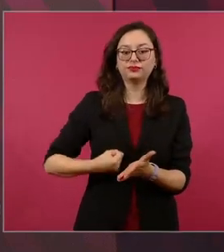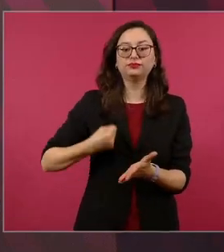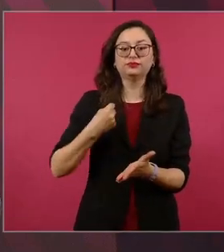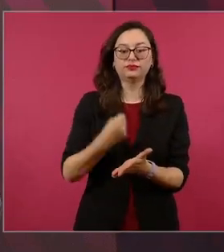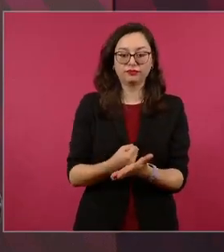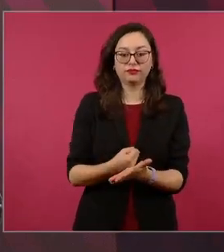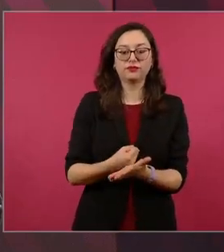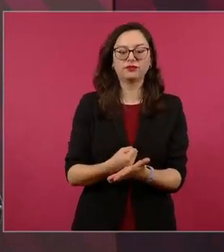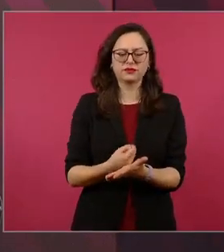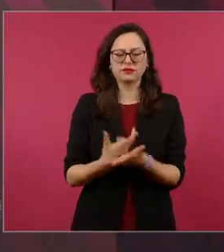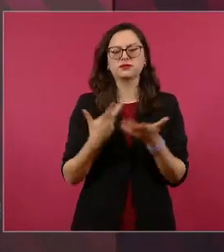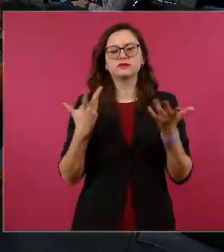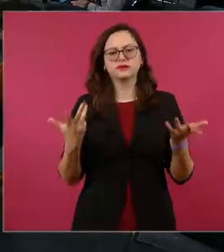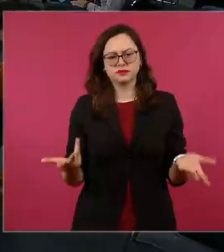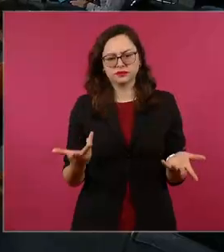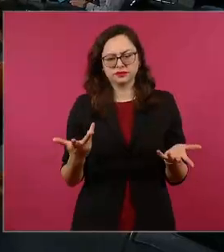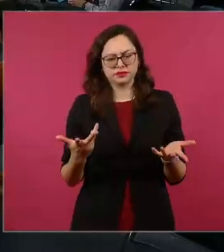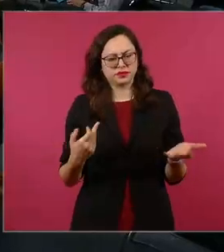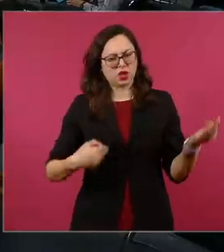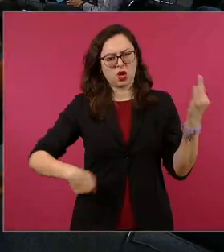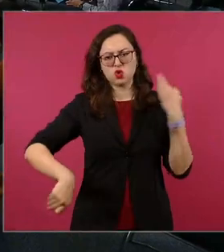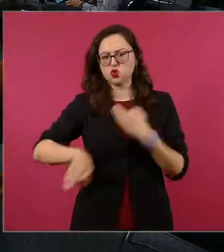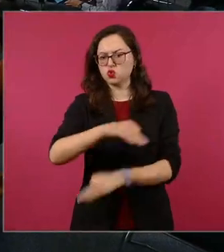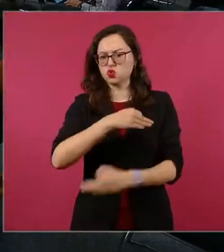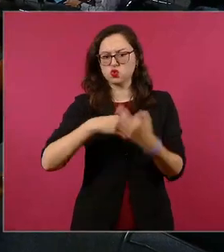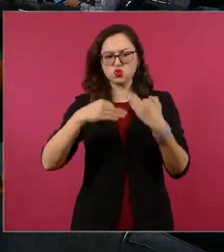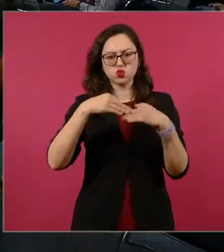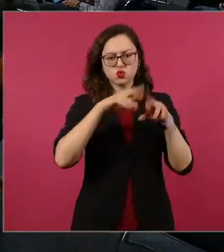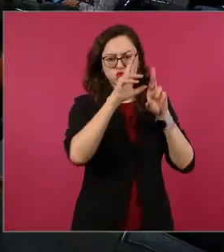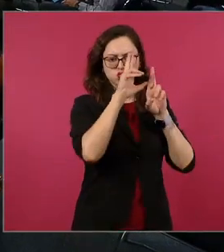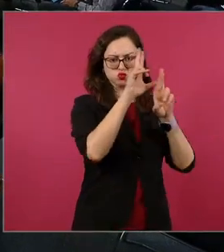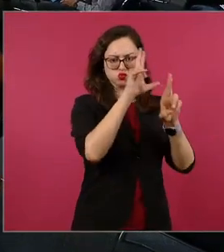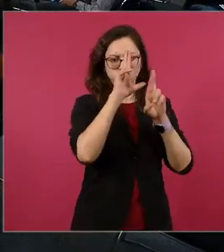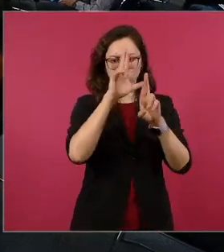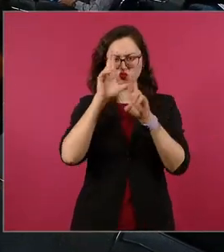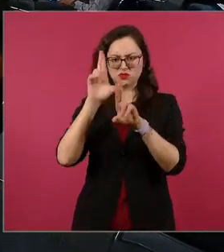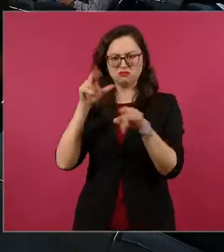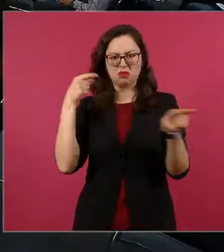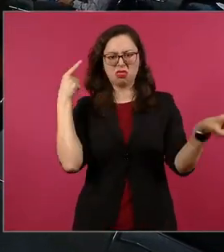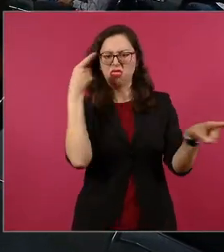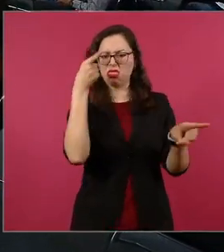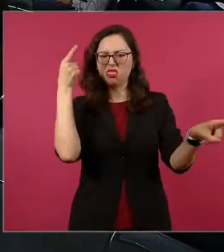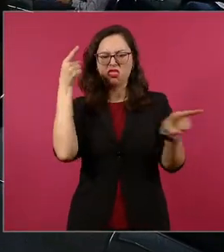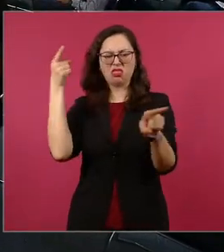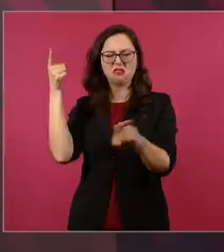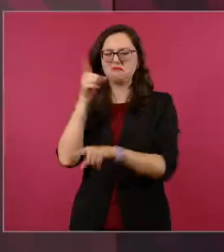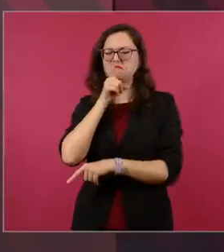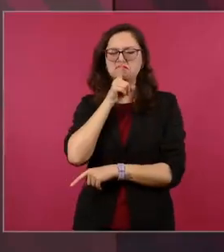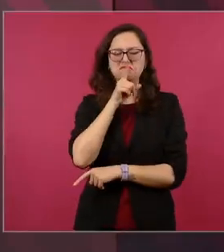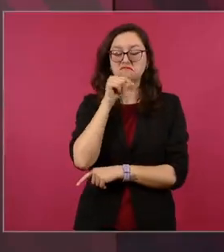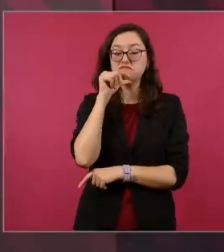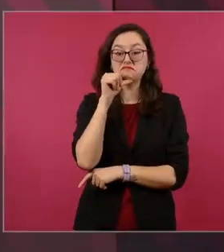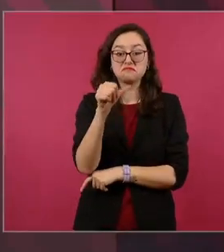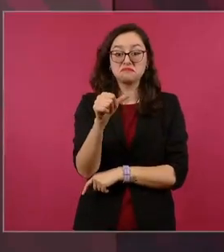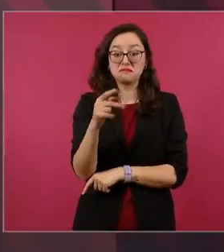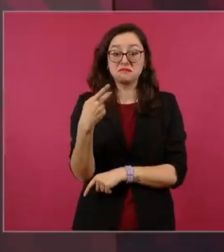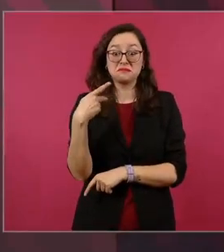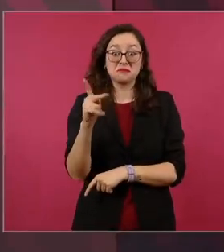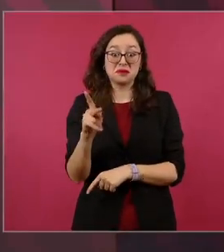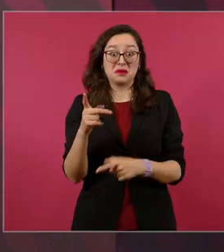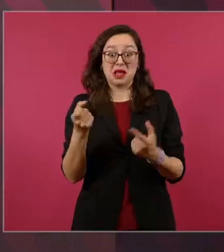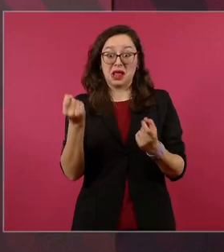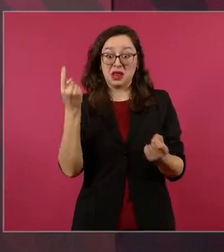claro, respetando a todos, sin ofender a nadie. Hay quienes se enojan